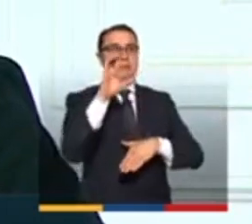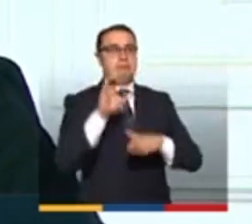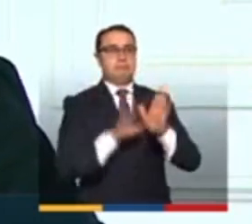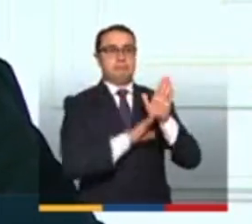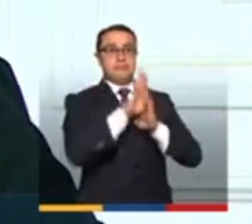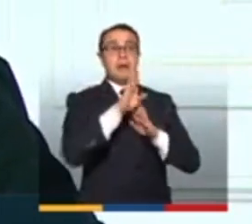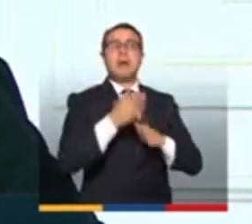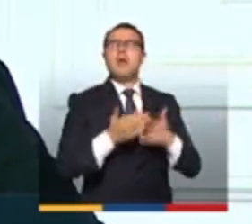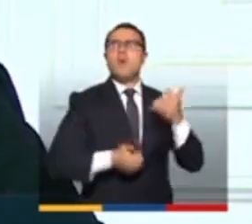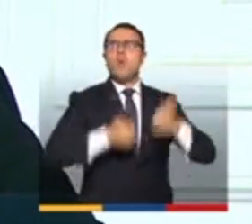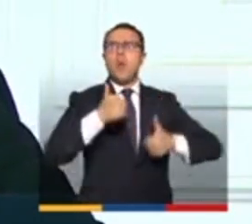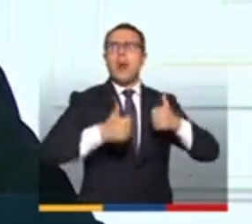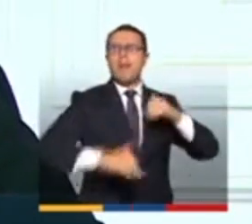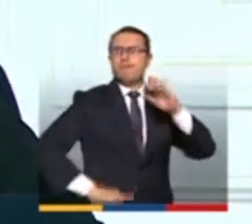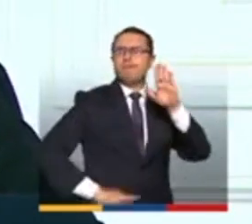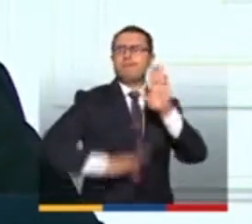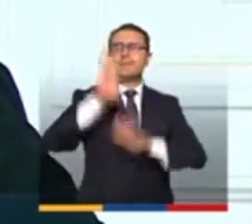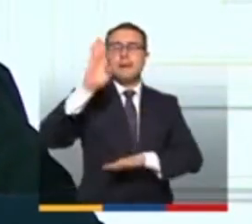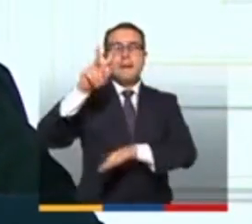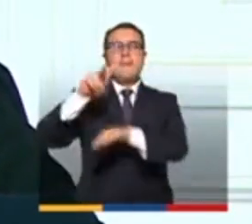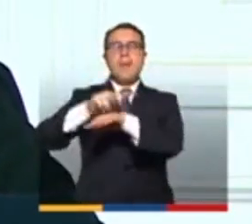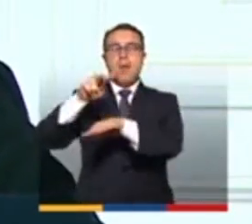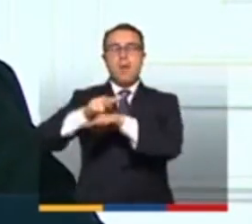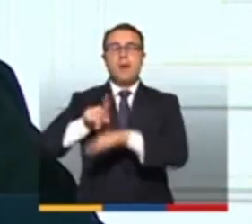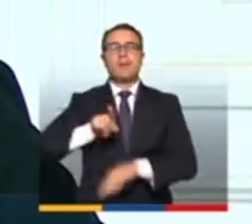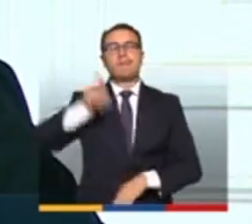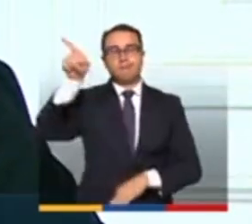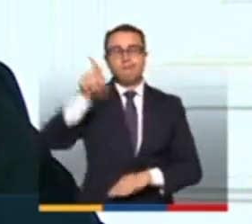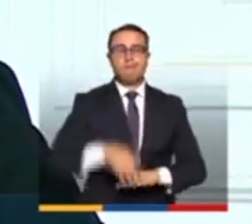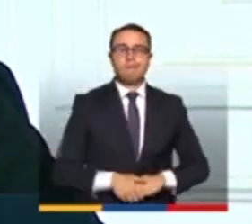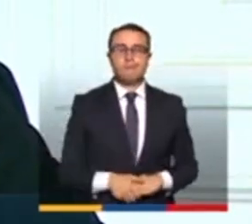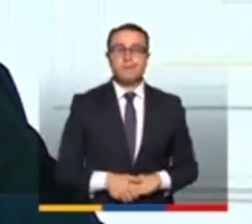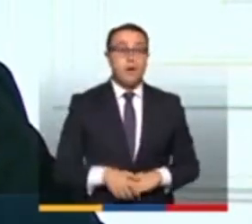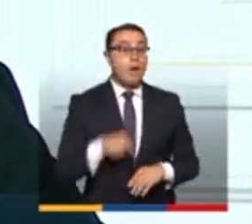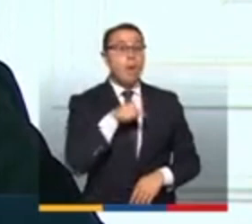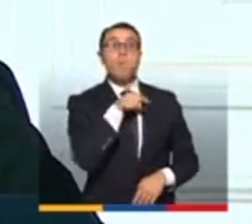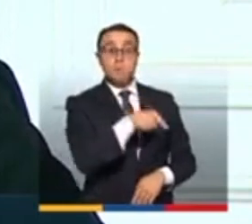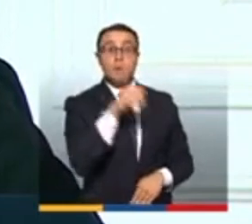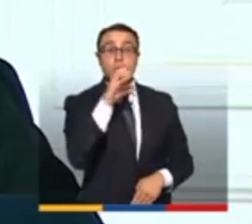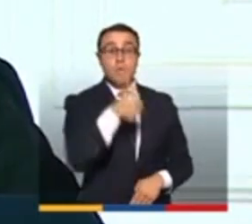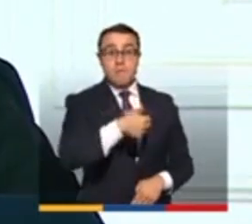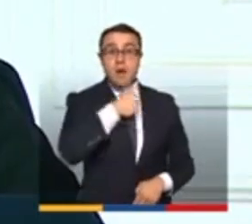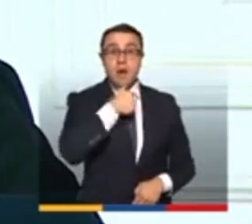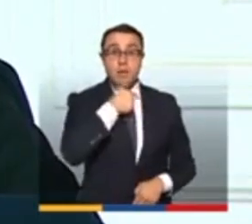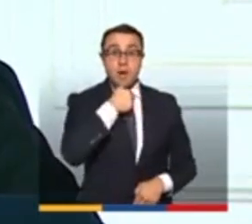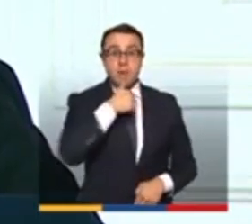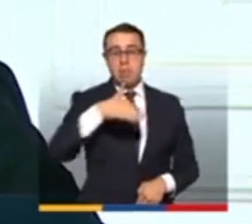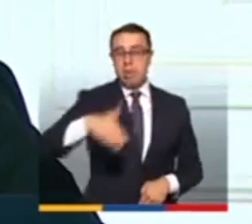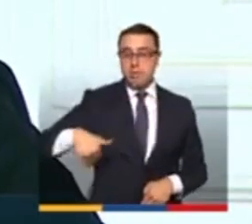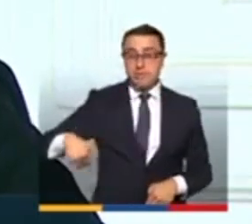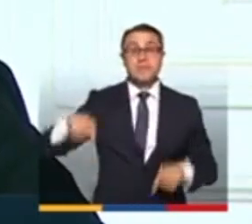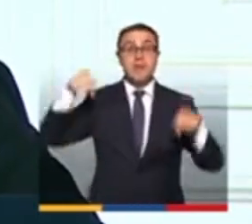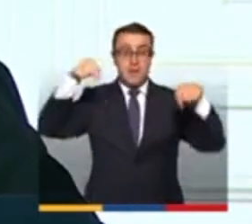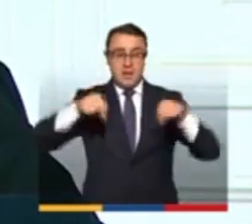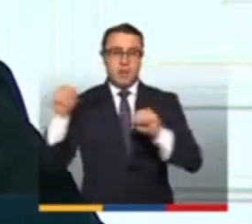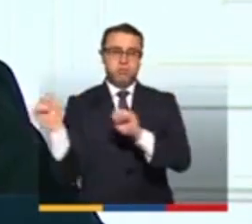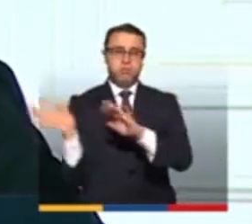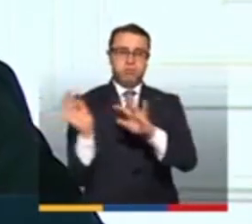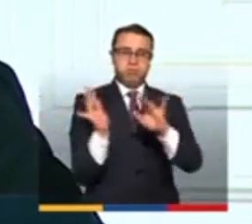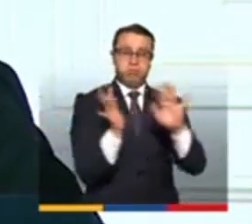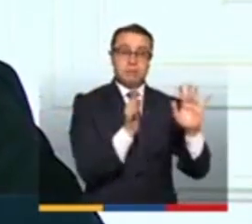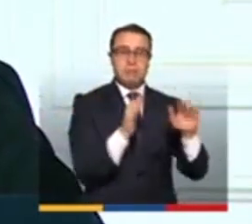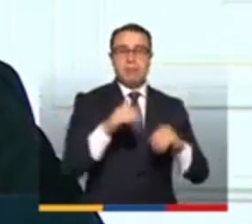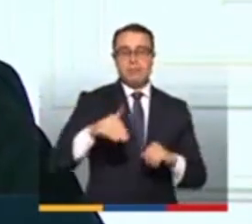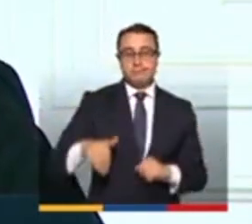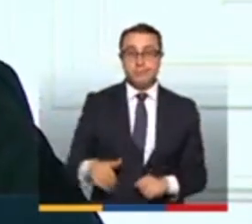Paraguay. Nos quedamos, a pesar de tener agua, a pesar de tener vientos y a pesar de